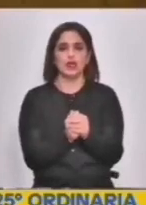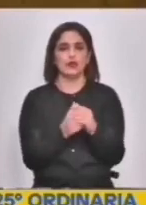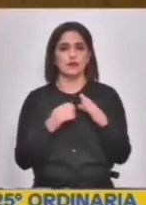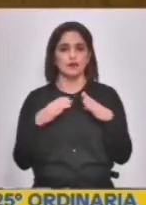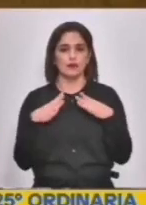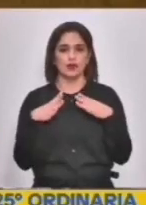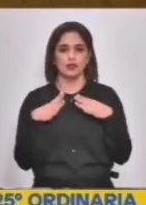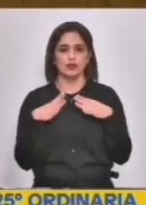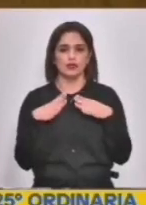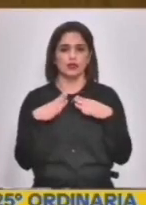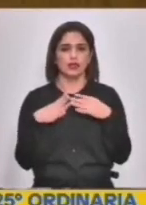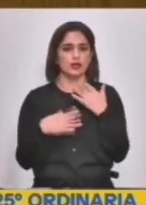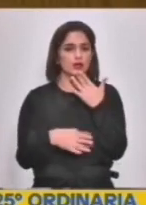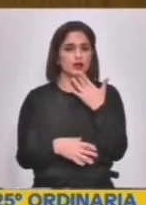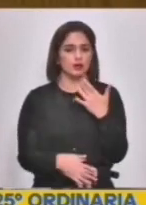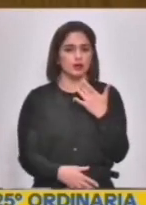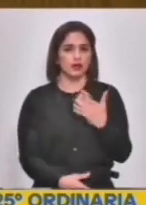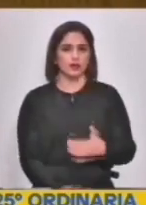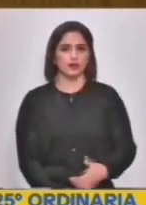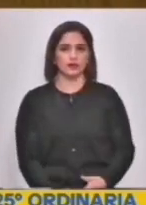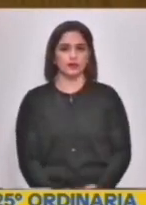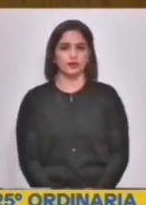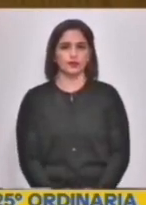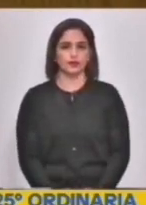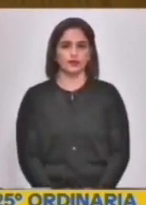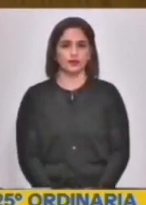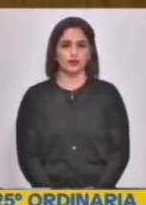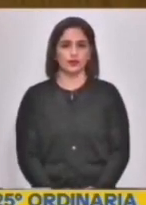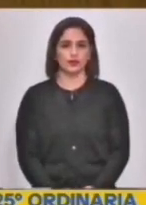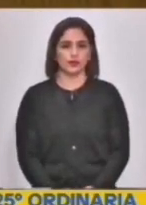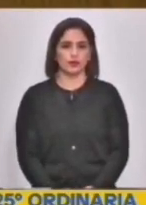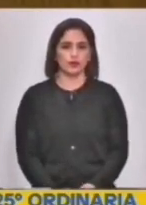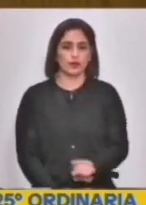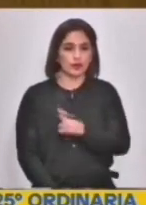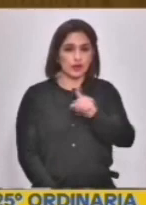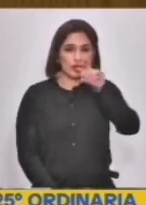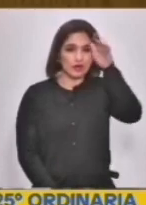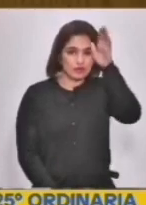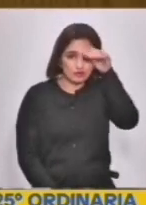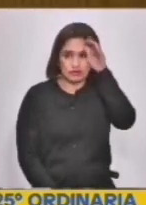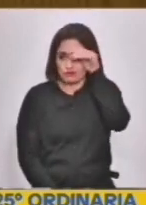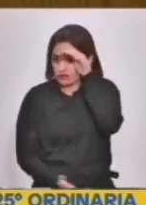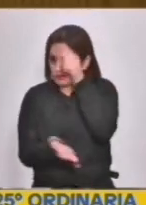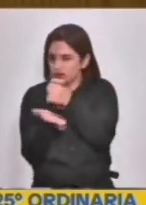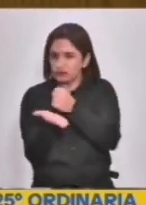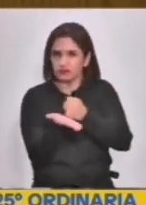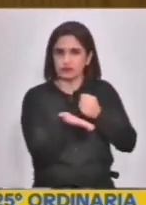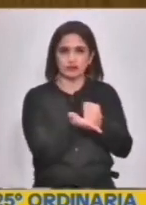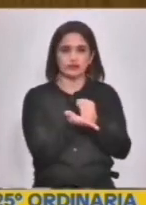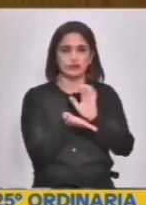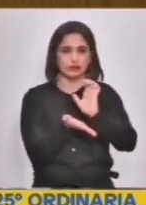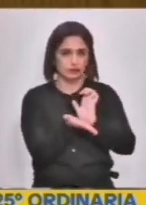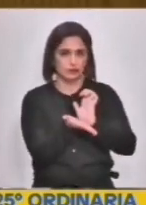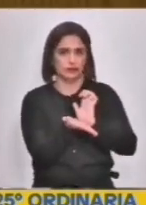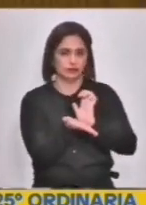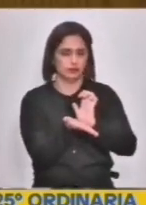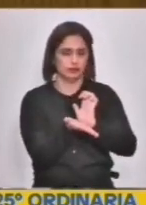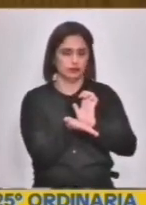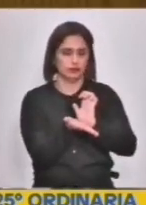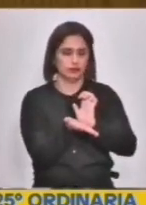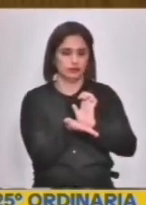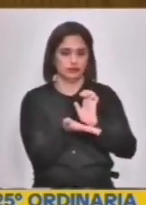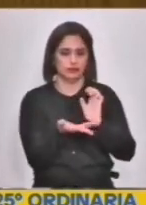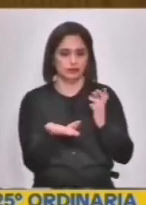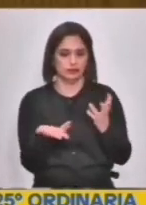felicitar esta iniciativa porque En definitiva la des burocratización del estado